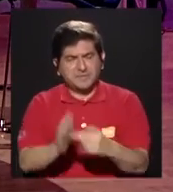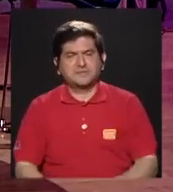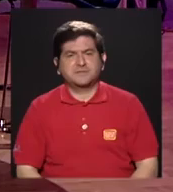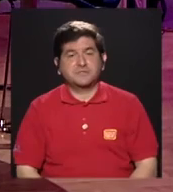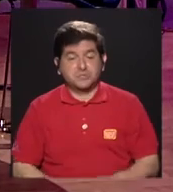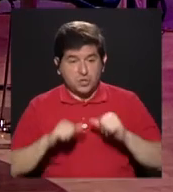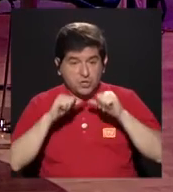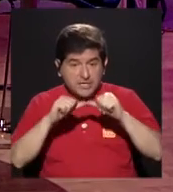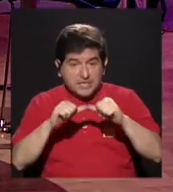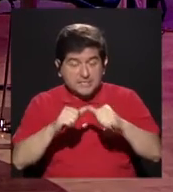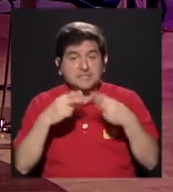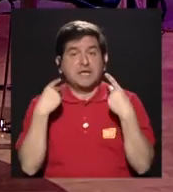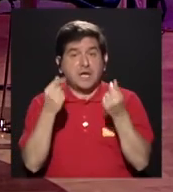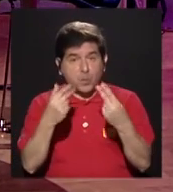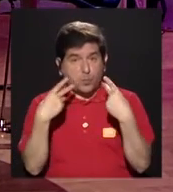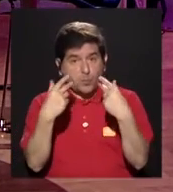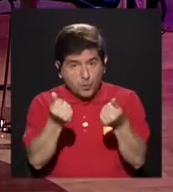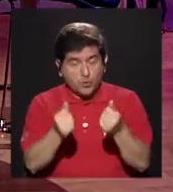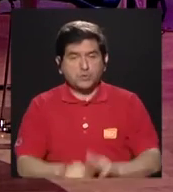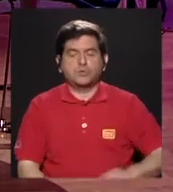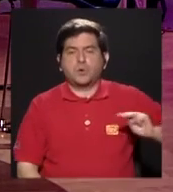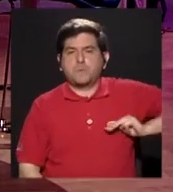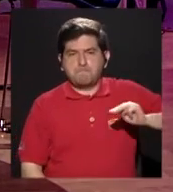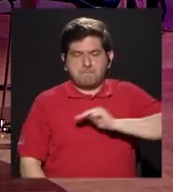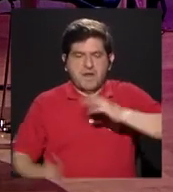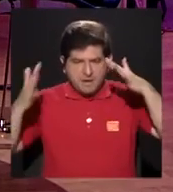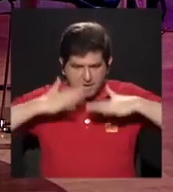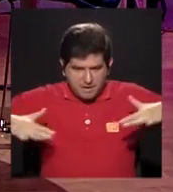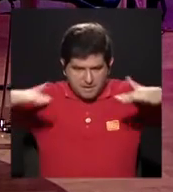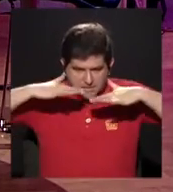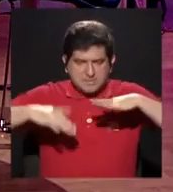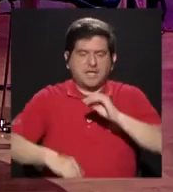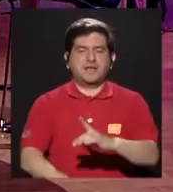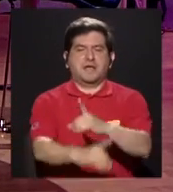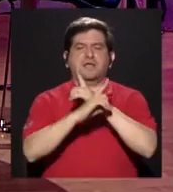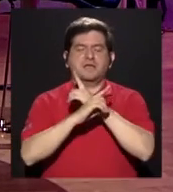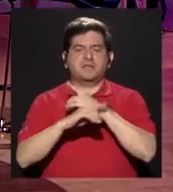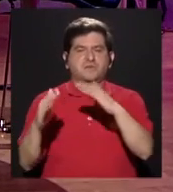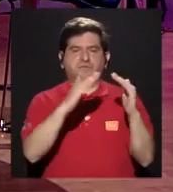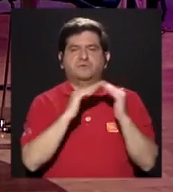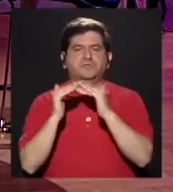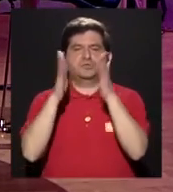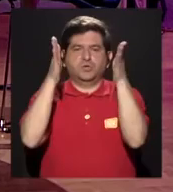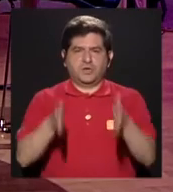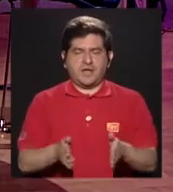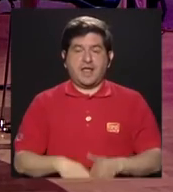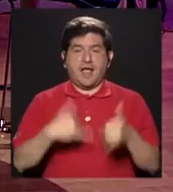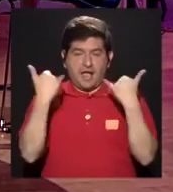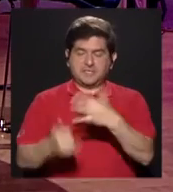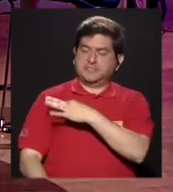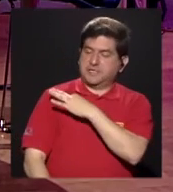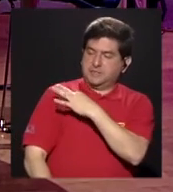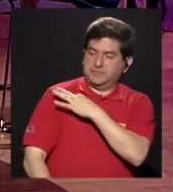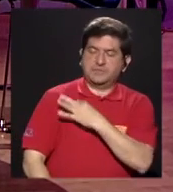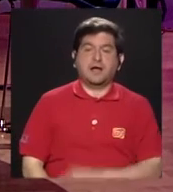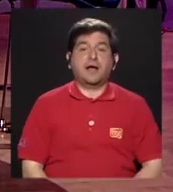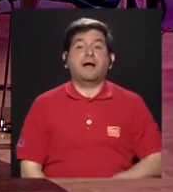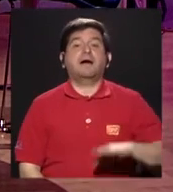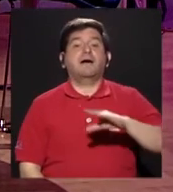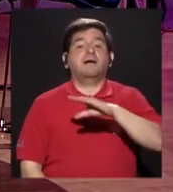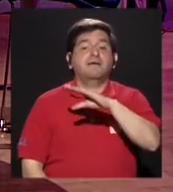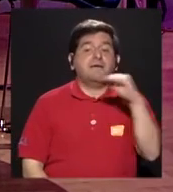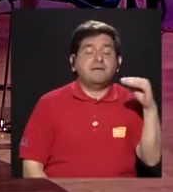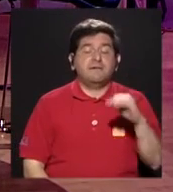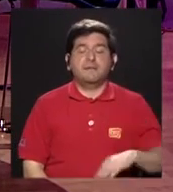sigue pronto sigue el minaet y la defensoría los habitantes que ya están invitados y estamos ahí en ministerio